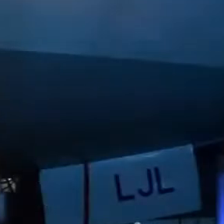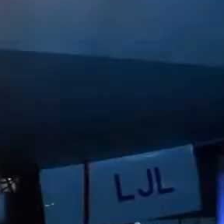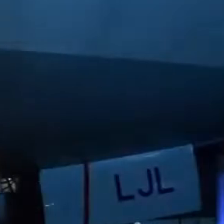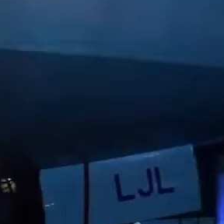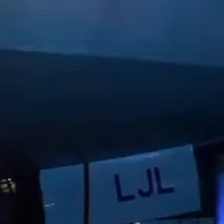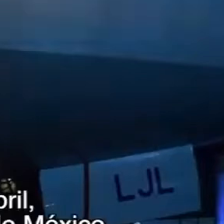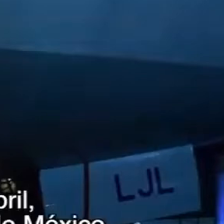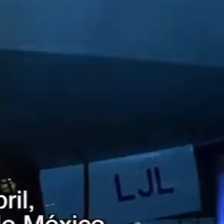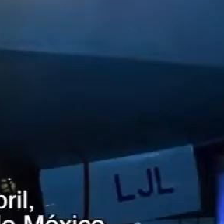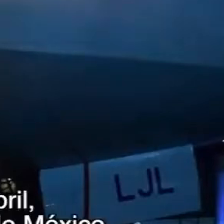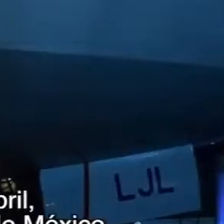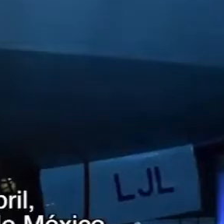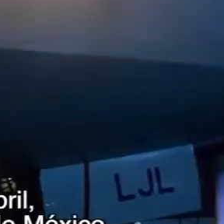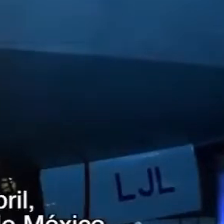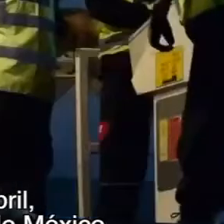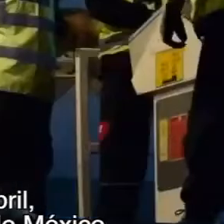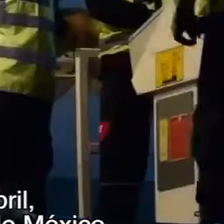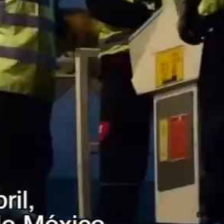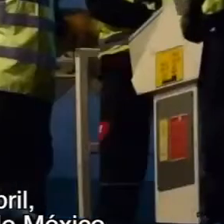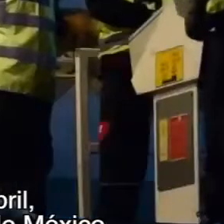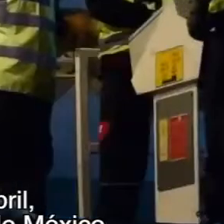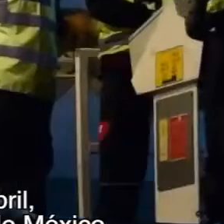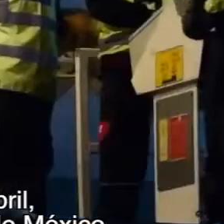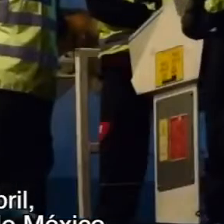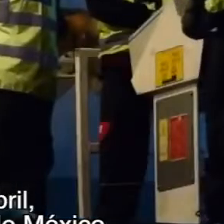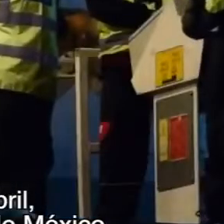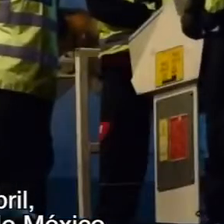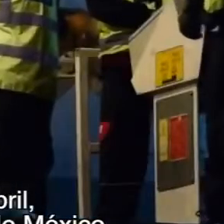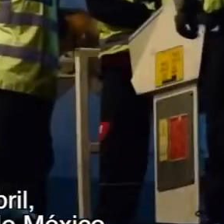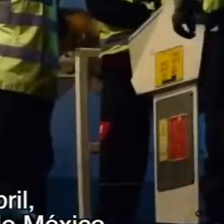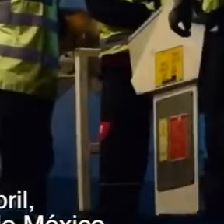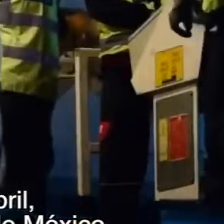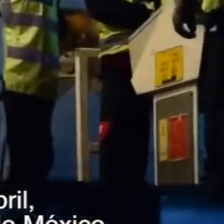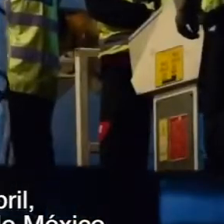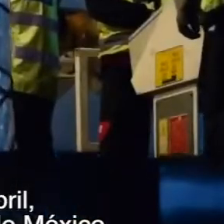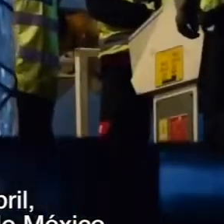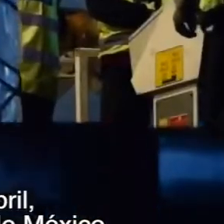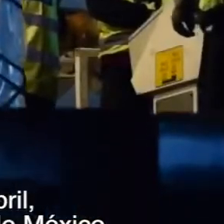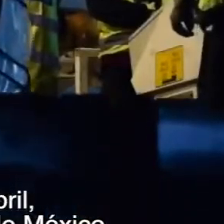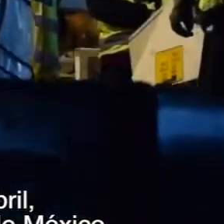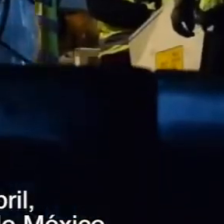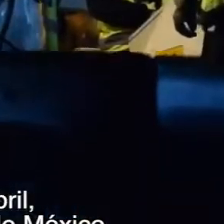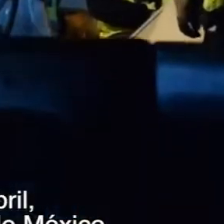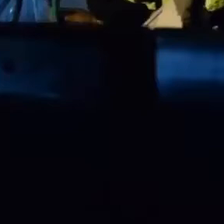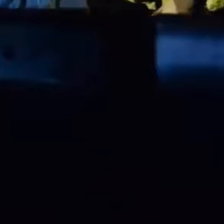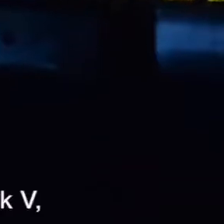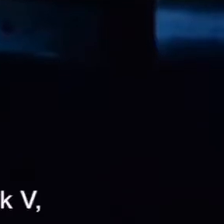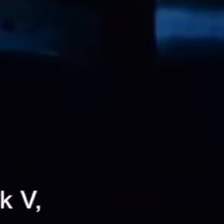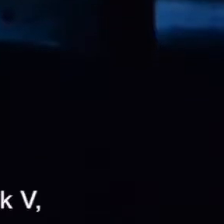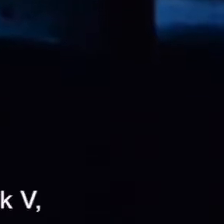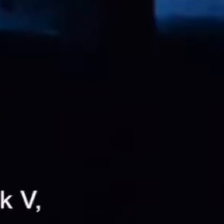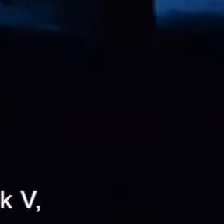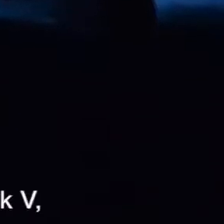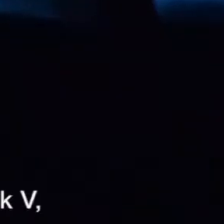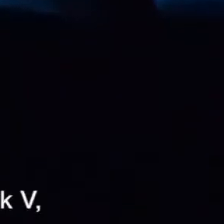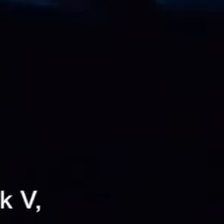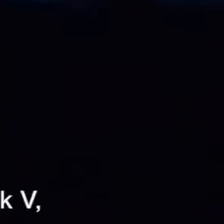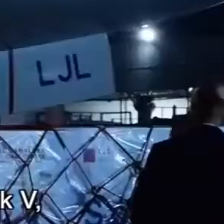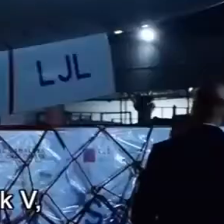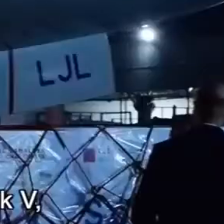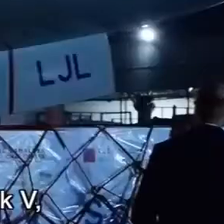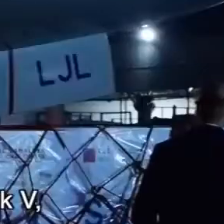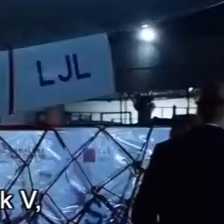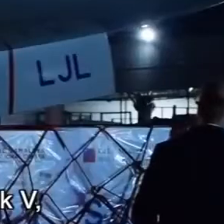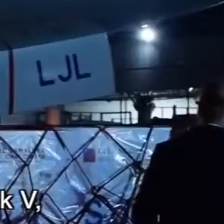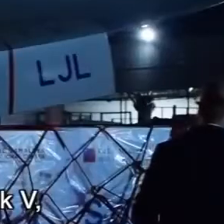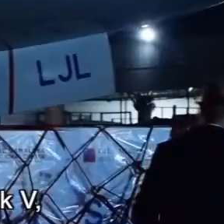Vacunación. En las primeras horas del miércoles 21 de abril, llegaron al Aeropuerto Internacional de la Ciudad de México 200.000 dosis